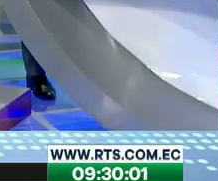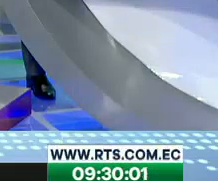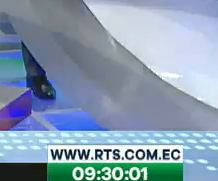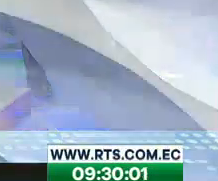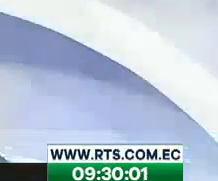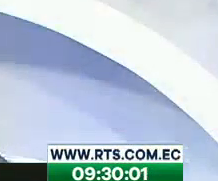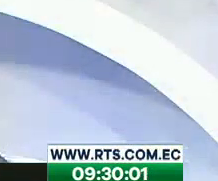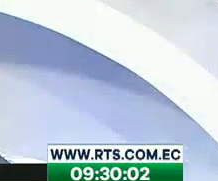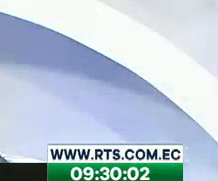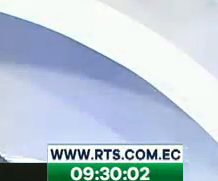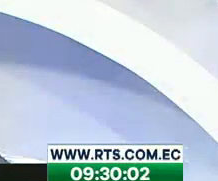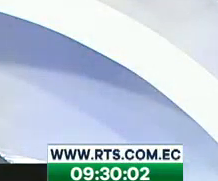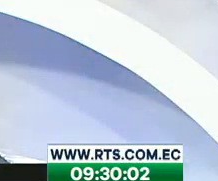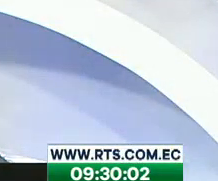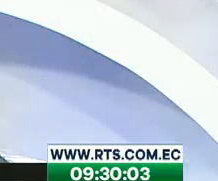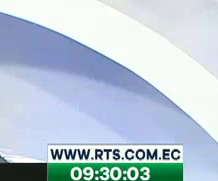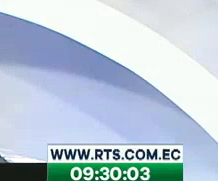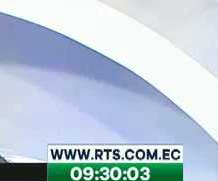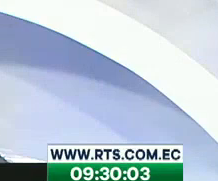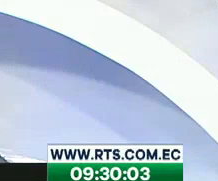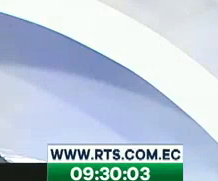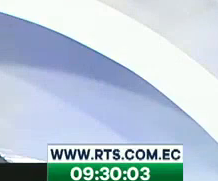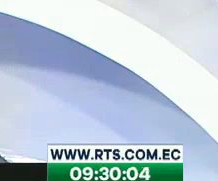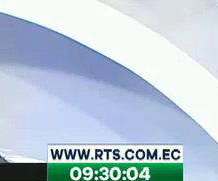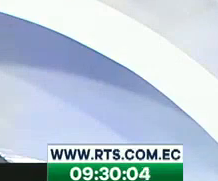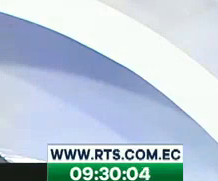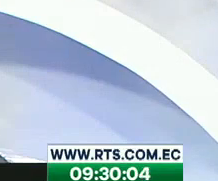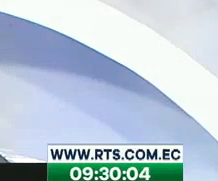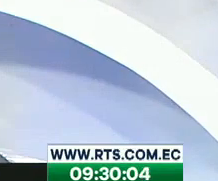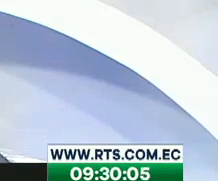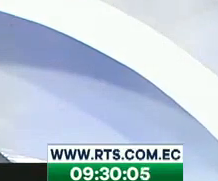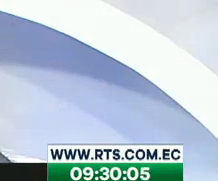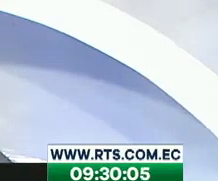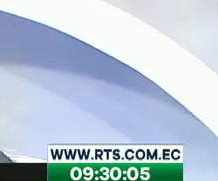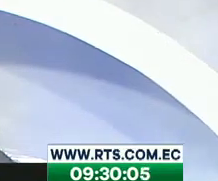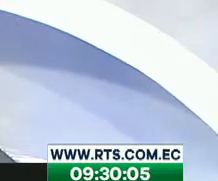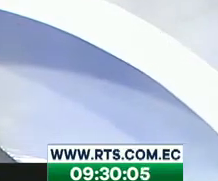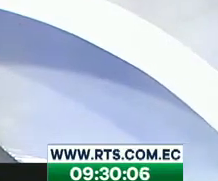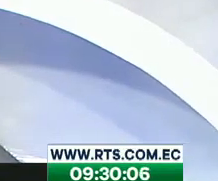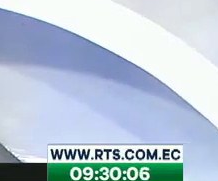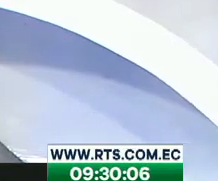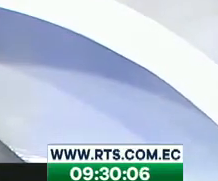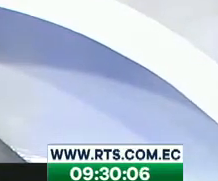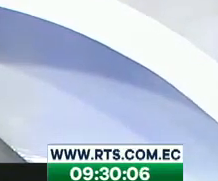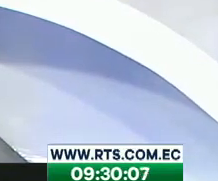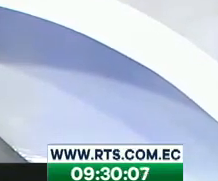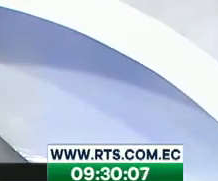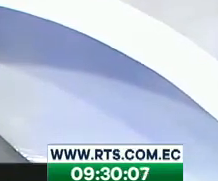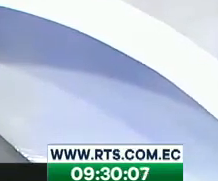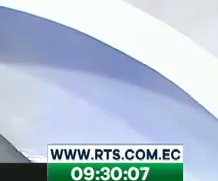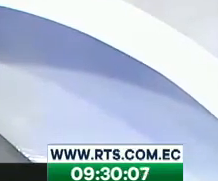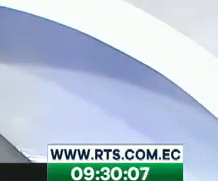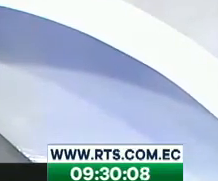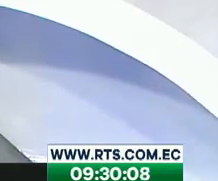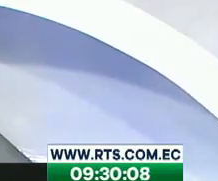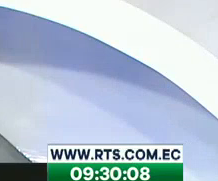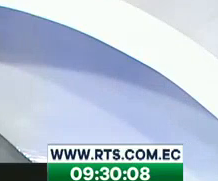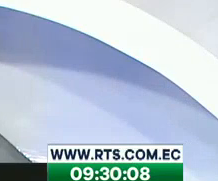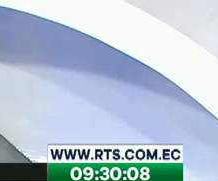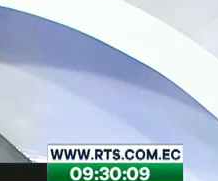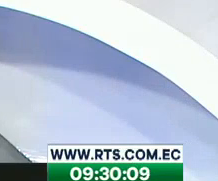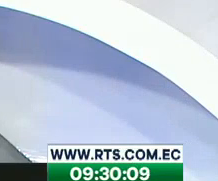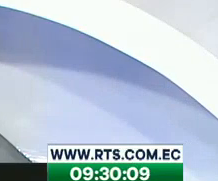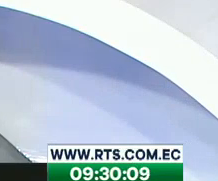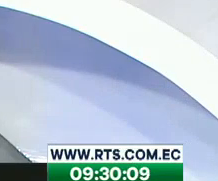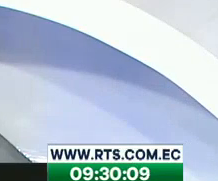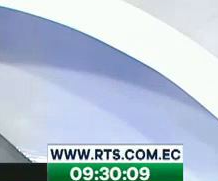Muy bien, ahí estarán mandando sus gatos y demás. ¿Usted tiene gato? ¿Ya? No. ¿Gata? No. Nada. ¿Perro? Tampoco. ¿No tiene perro?